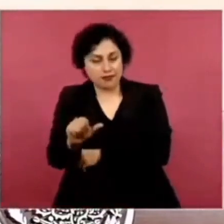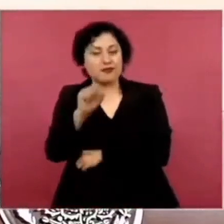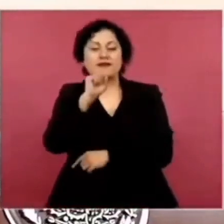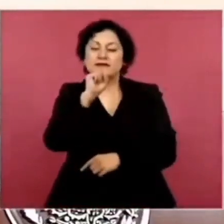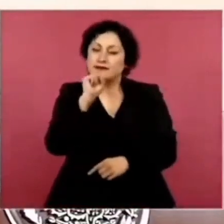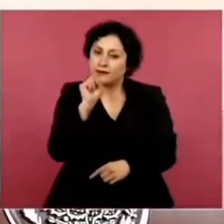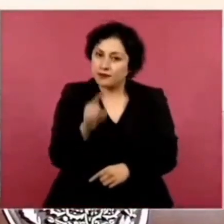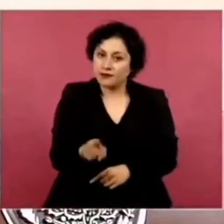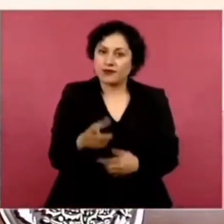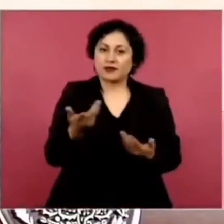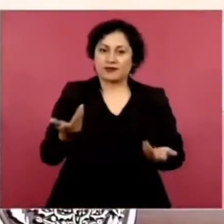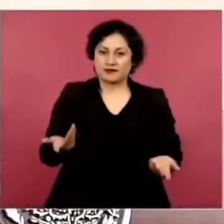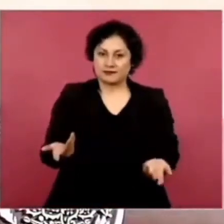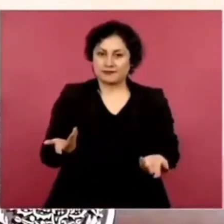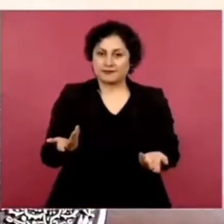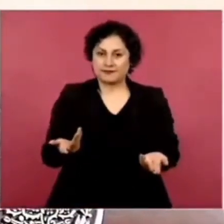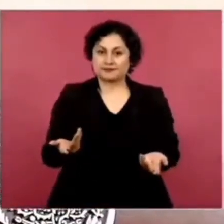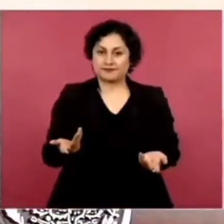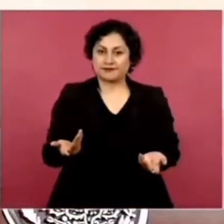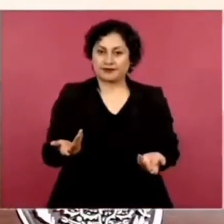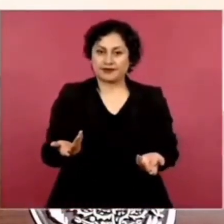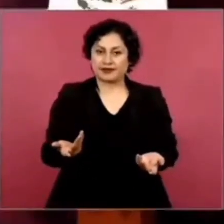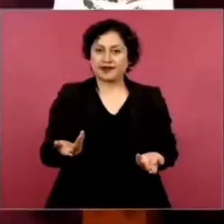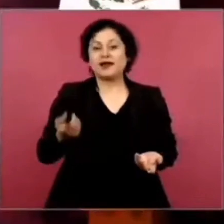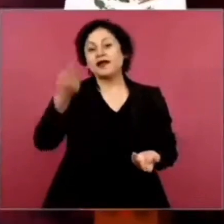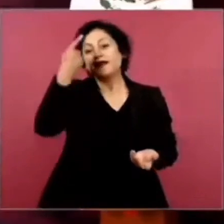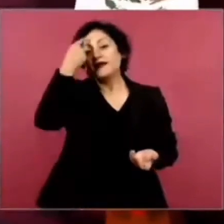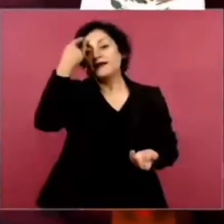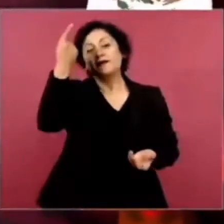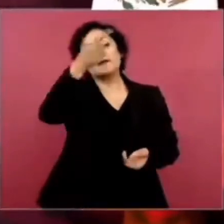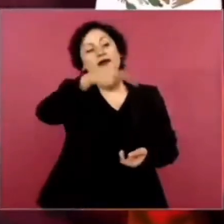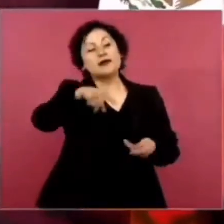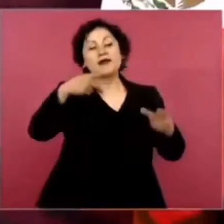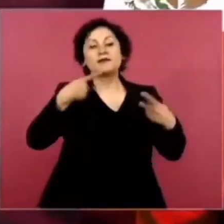para ir al día siguiente de la elección